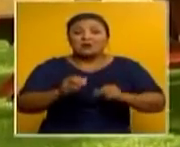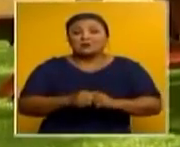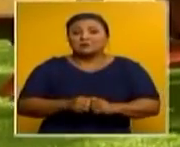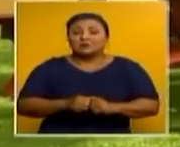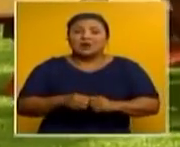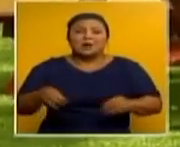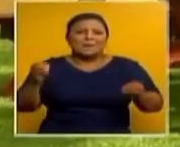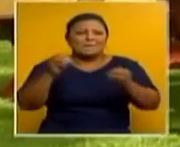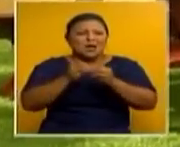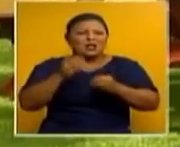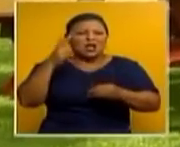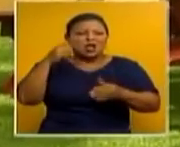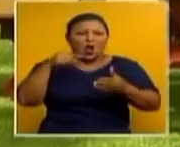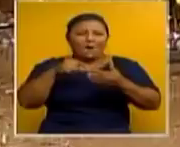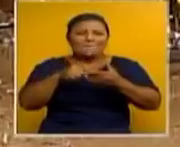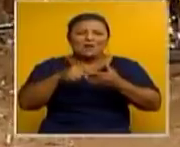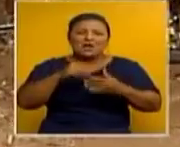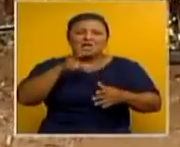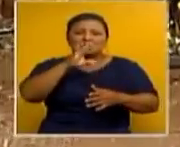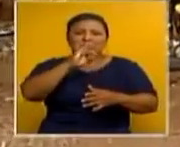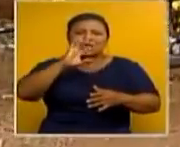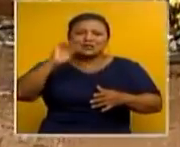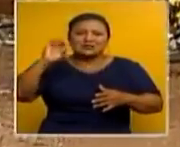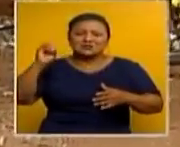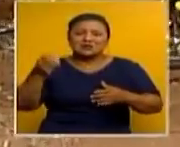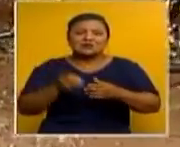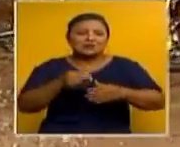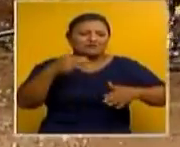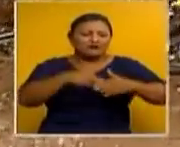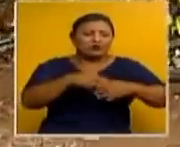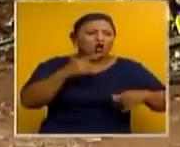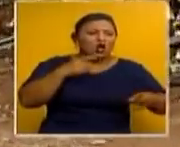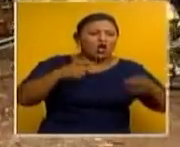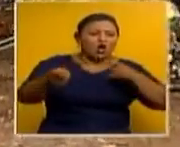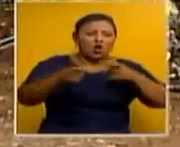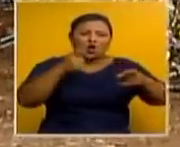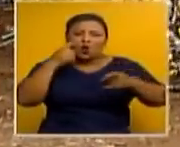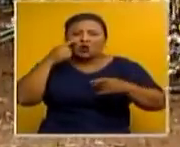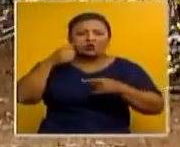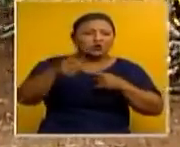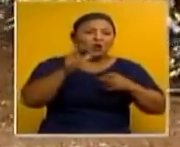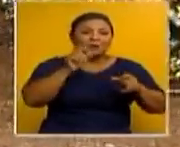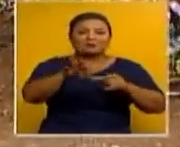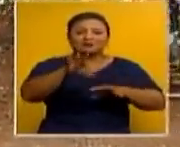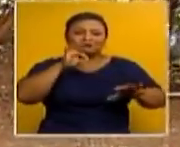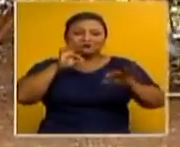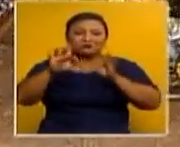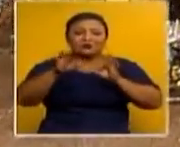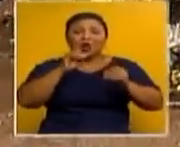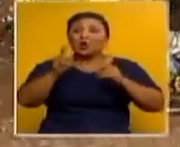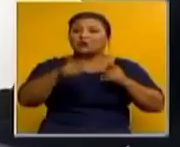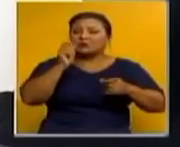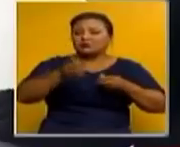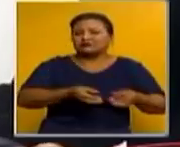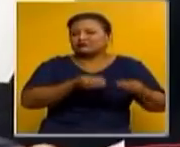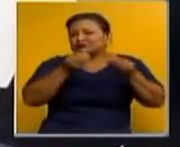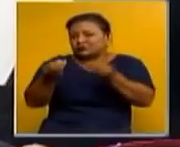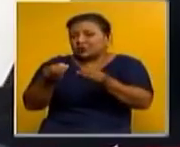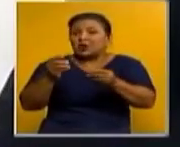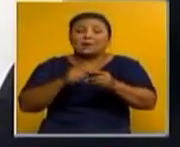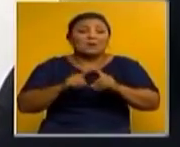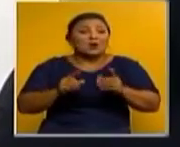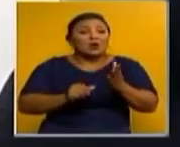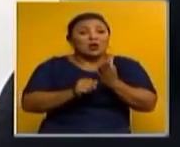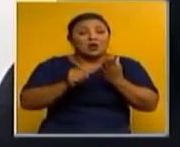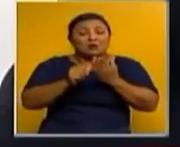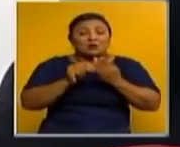Son más de 2.700 armas retiradas de las calles, algunas en controles y otras por entrega voluntaria. El ministro de